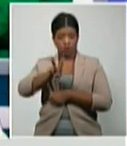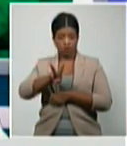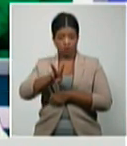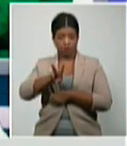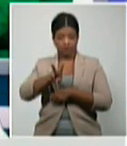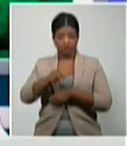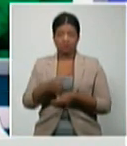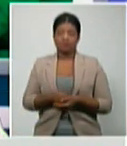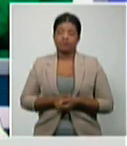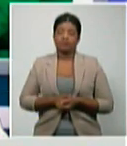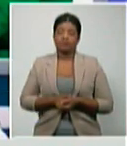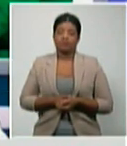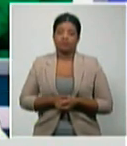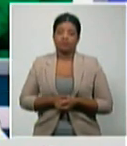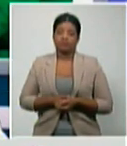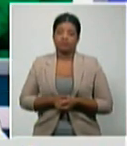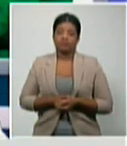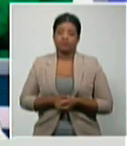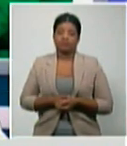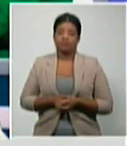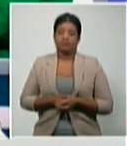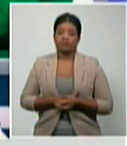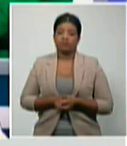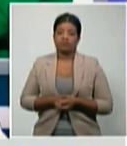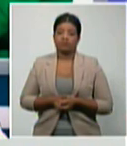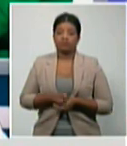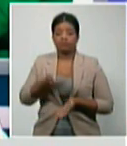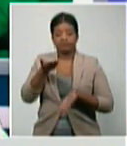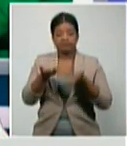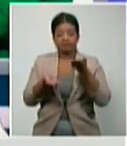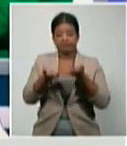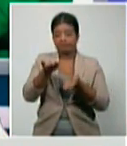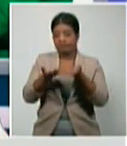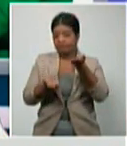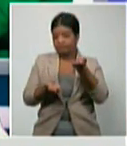Sigue siendo de predominio en el sexo masculino.